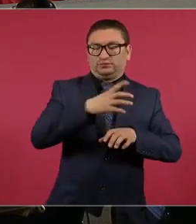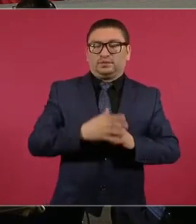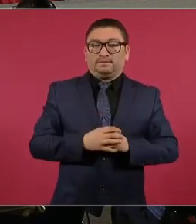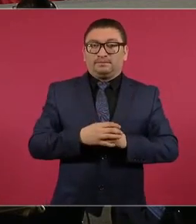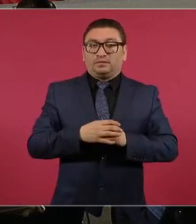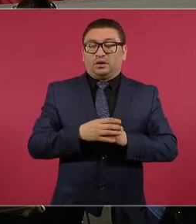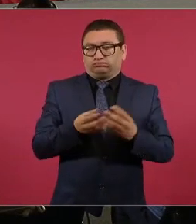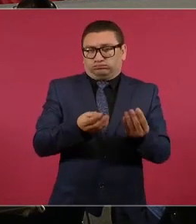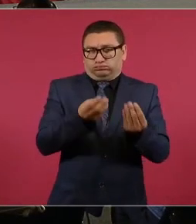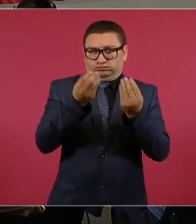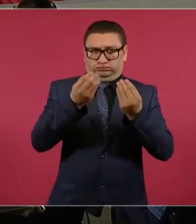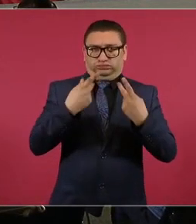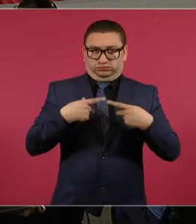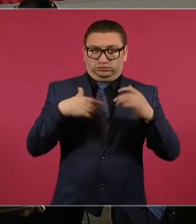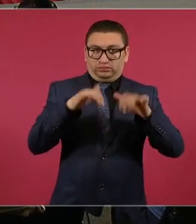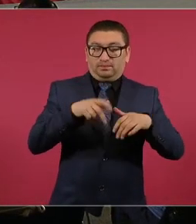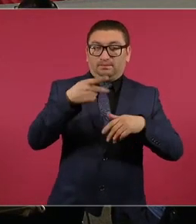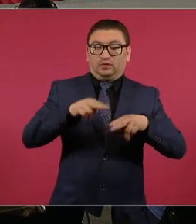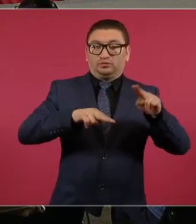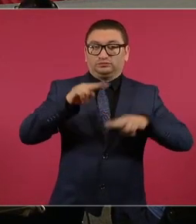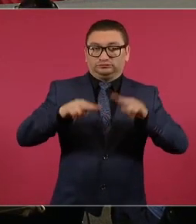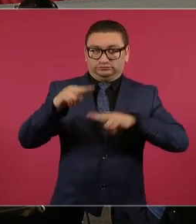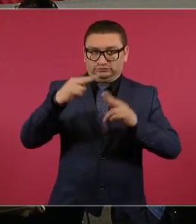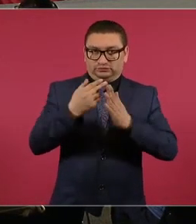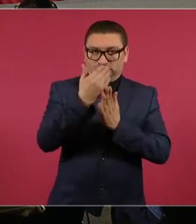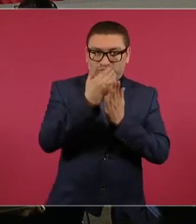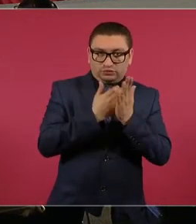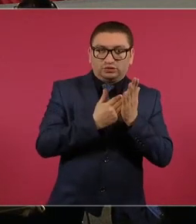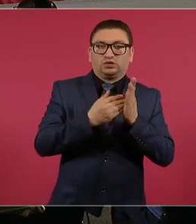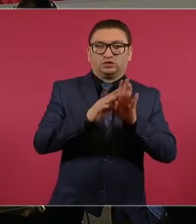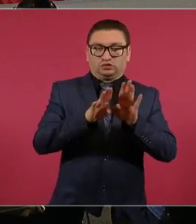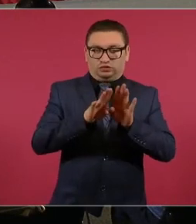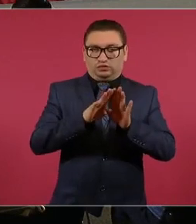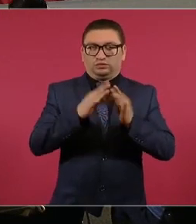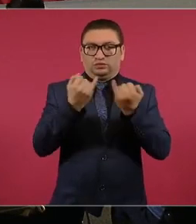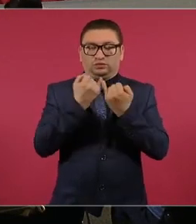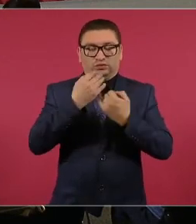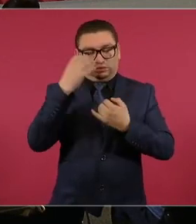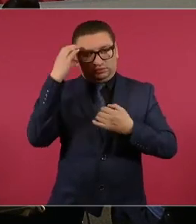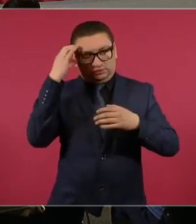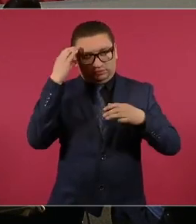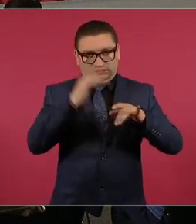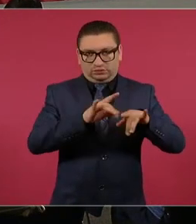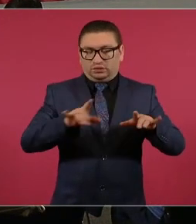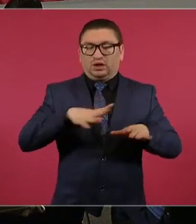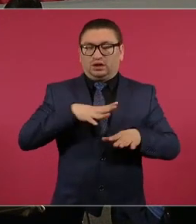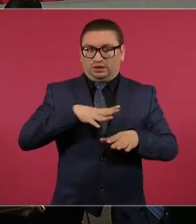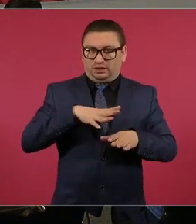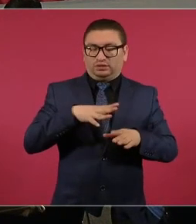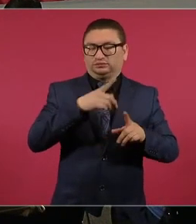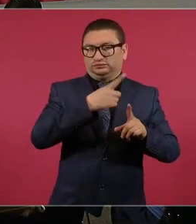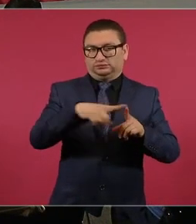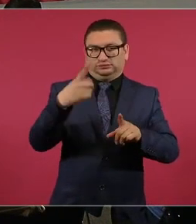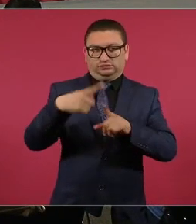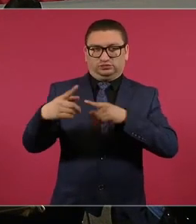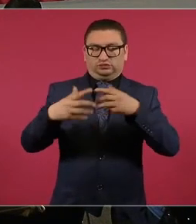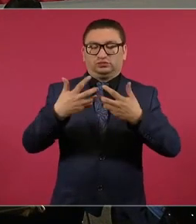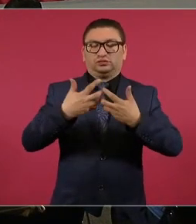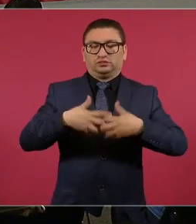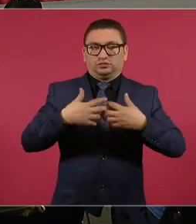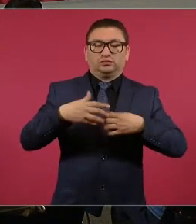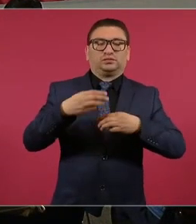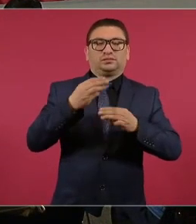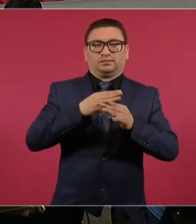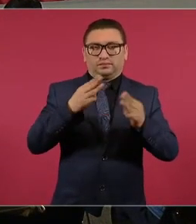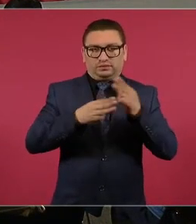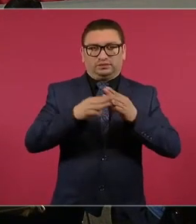pero en especial los indicadores de abasto las camas sens sables con las que se cuenta ahora y el equipamiento que